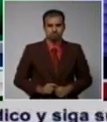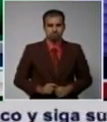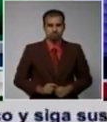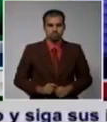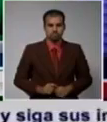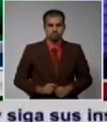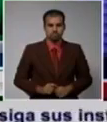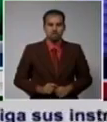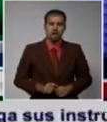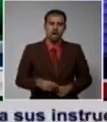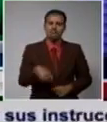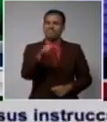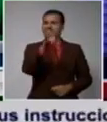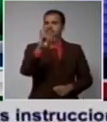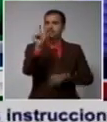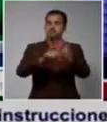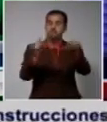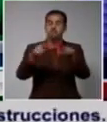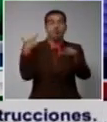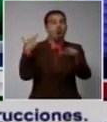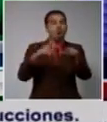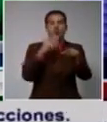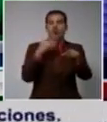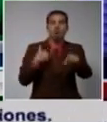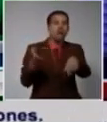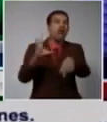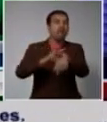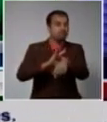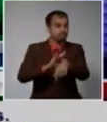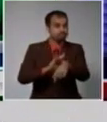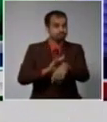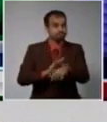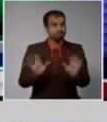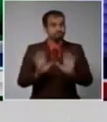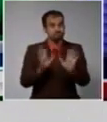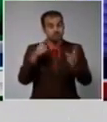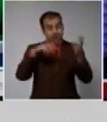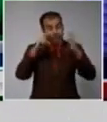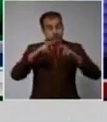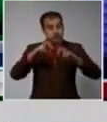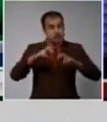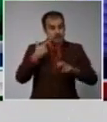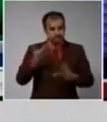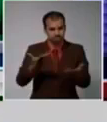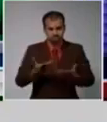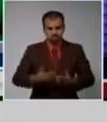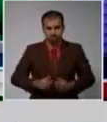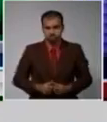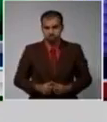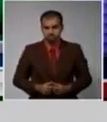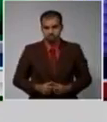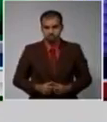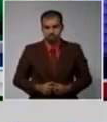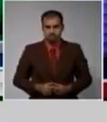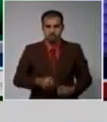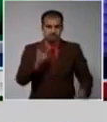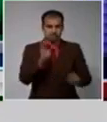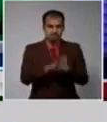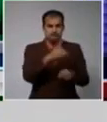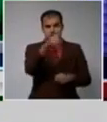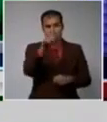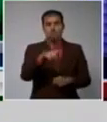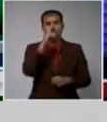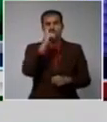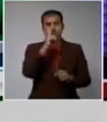precisar la fuente de infección. Y, como siempre hacemos, desde el 1 de noviembre, la fecha,